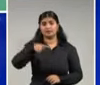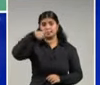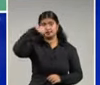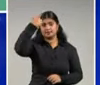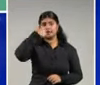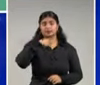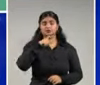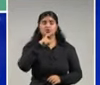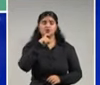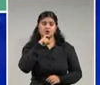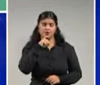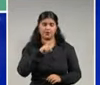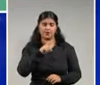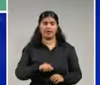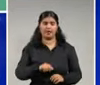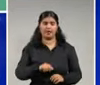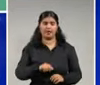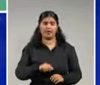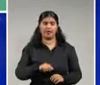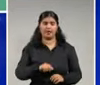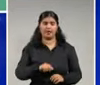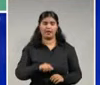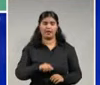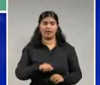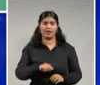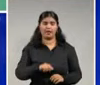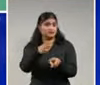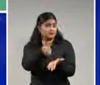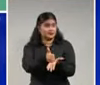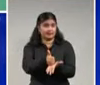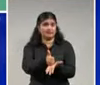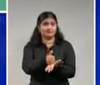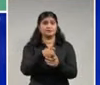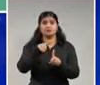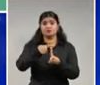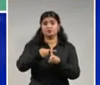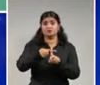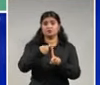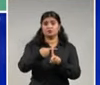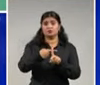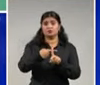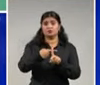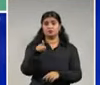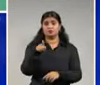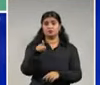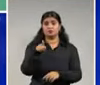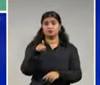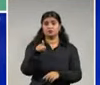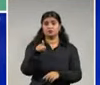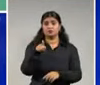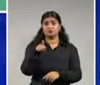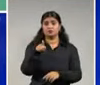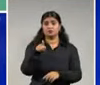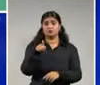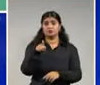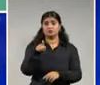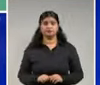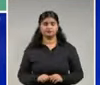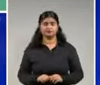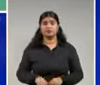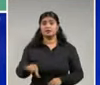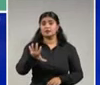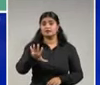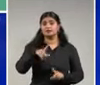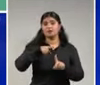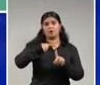los Baños. La capital de todos los cubanos, La Habana, reportó 13 casos autóctonos, 5 más en relación